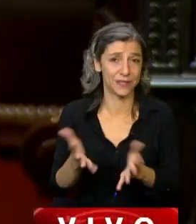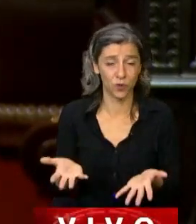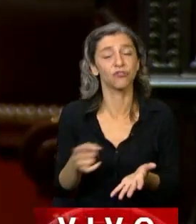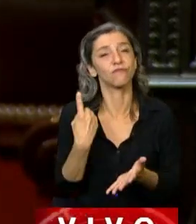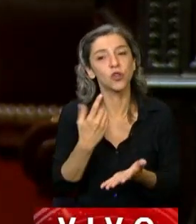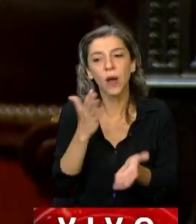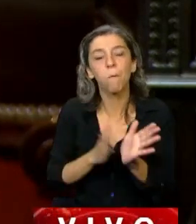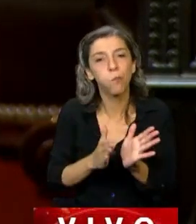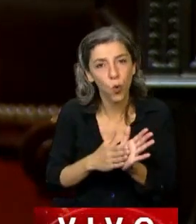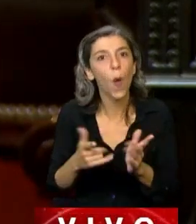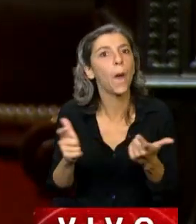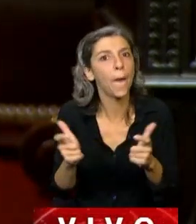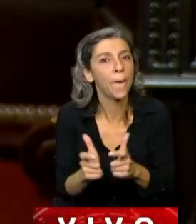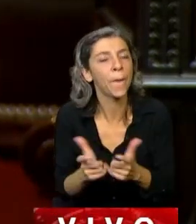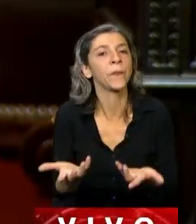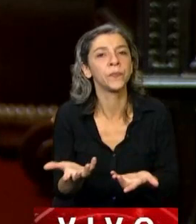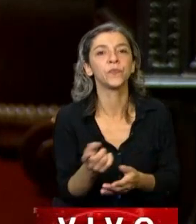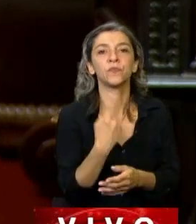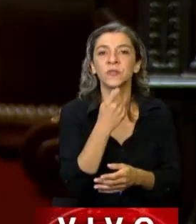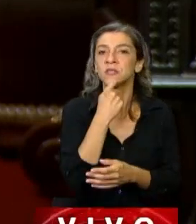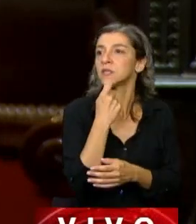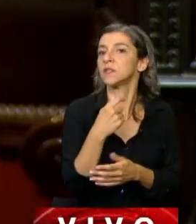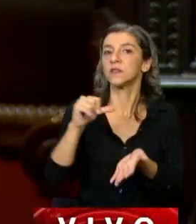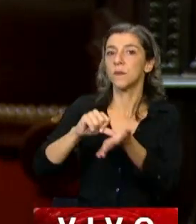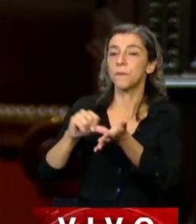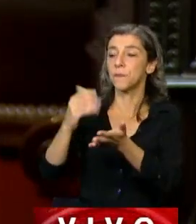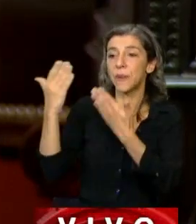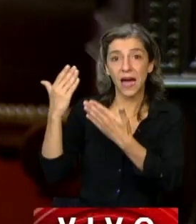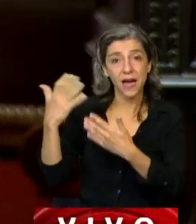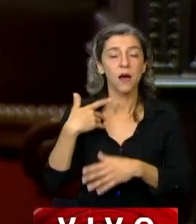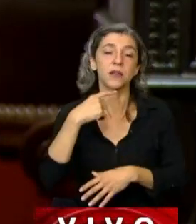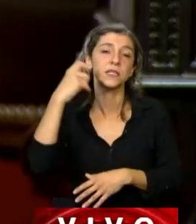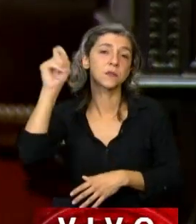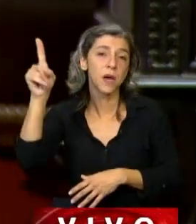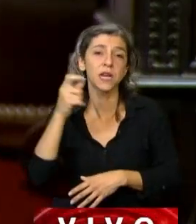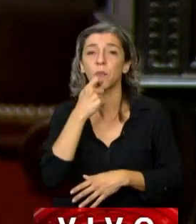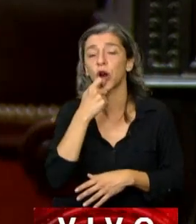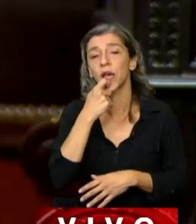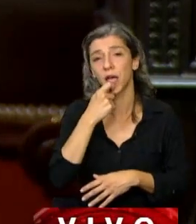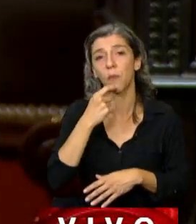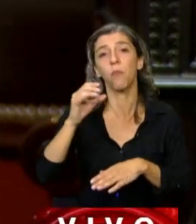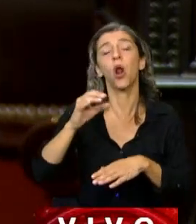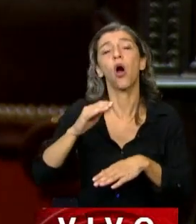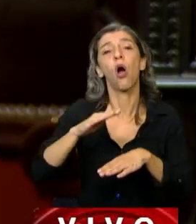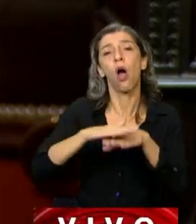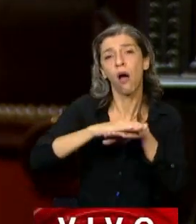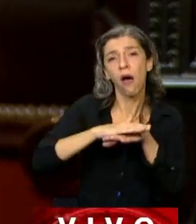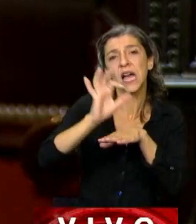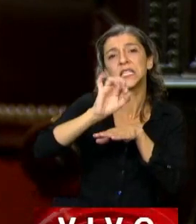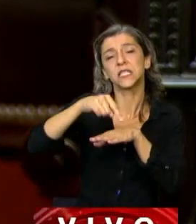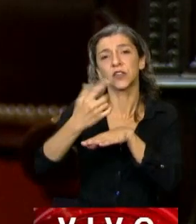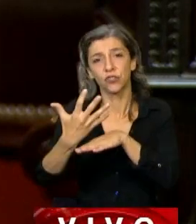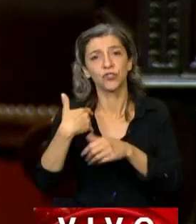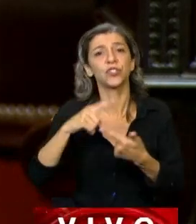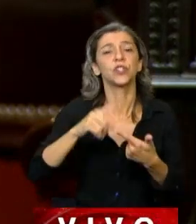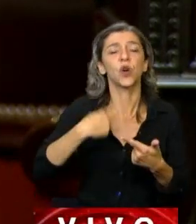Si analizamos la experiencia de países comparados, en España, por ejemplo, el límite es de 0,5, en Suecia de 0,2, en Suiza